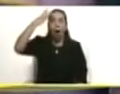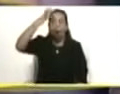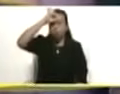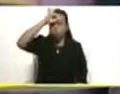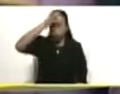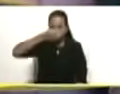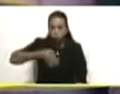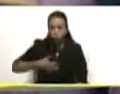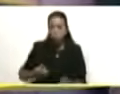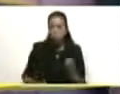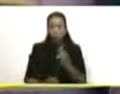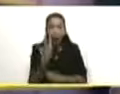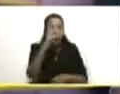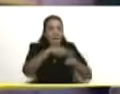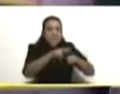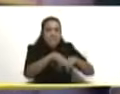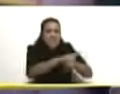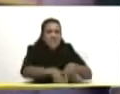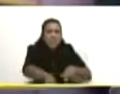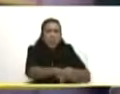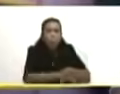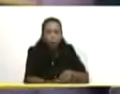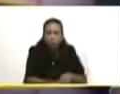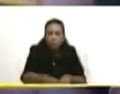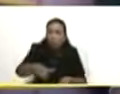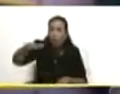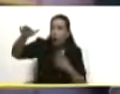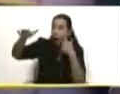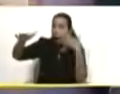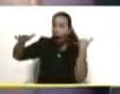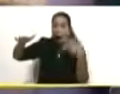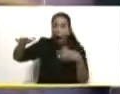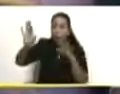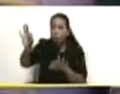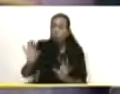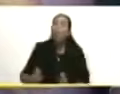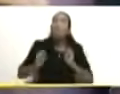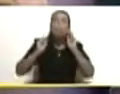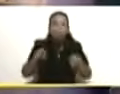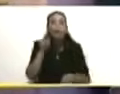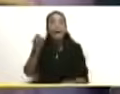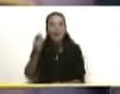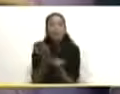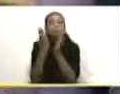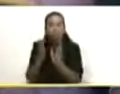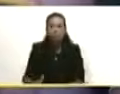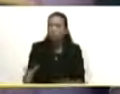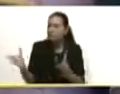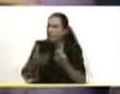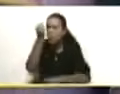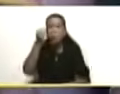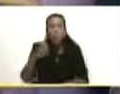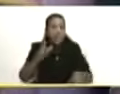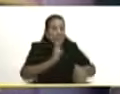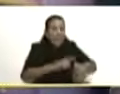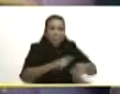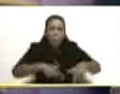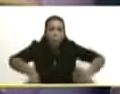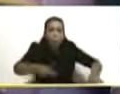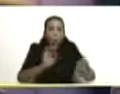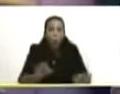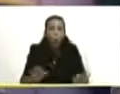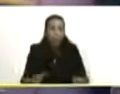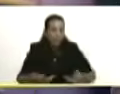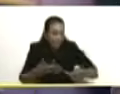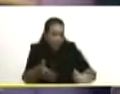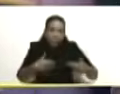las nuevas generaciones, en el semillero de Venezuela, que hay que darles las oportunidades, que hay que descubrirlos a tiempo y darles en esa etapa